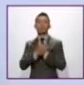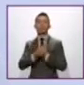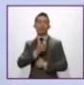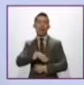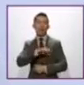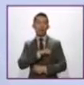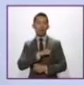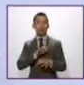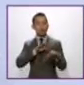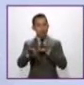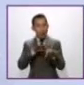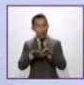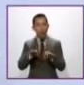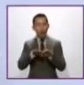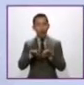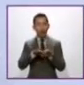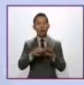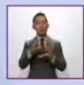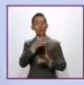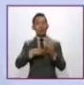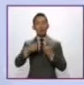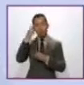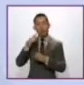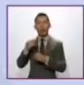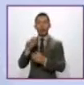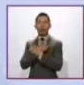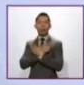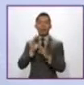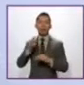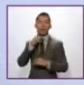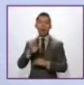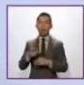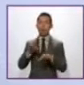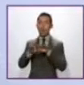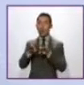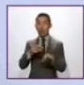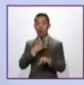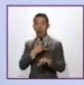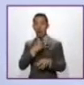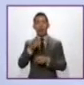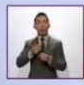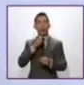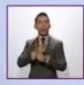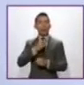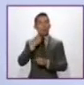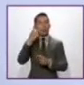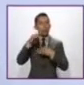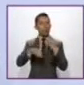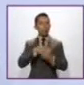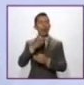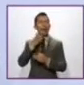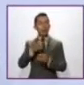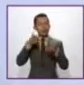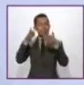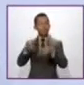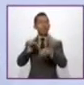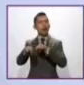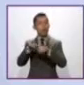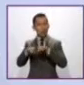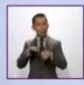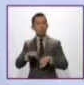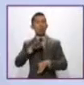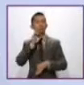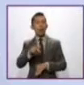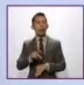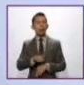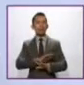trabajo compramos mejor educación. Con trabajo tenemos más oportunidades para todos. Vamos a enfocarnos en el trabajo, vamos